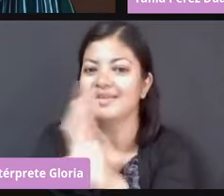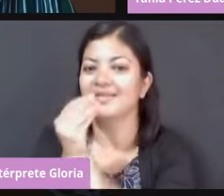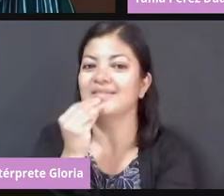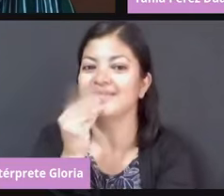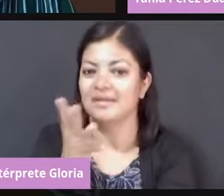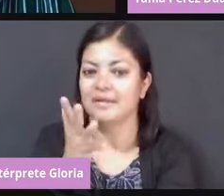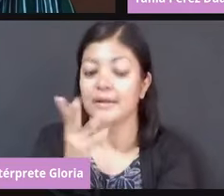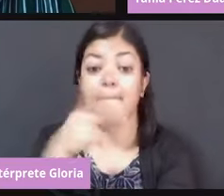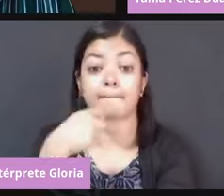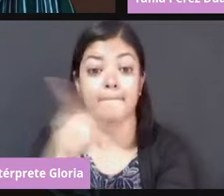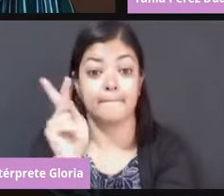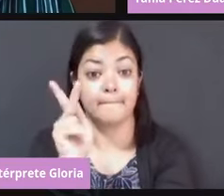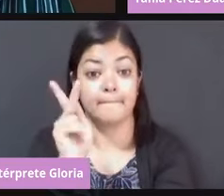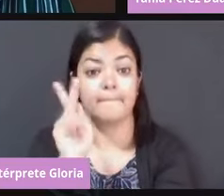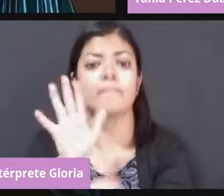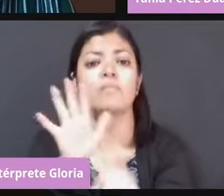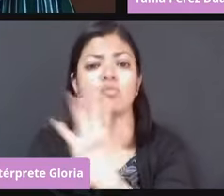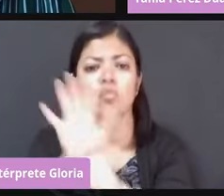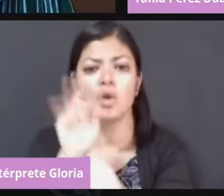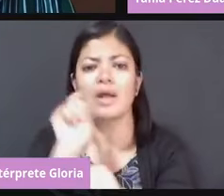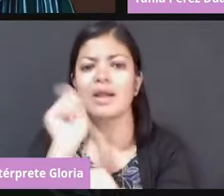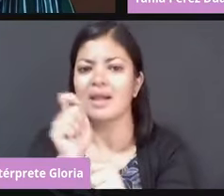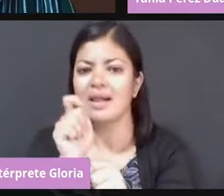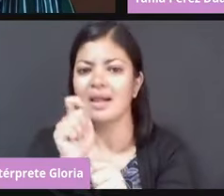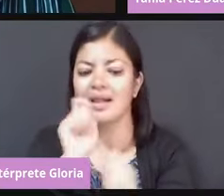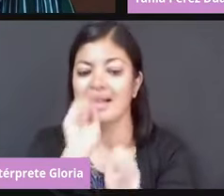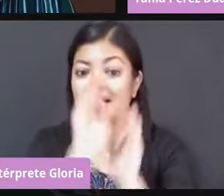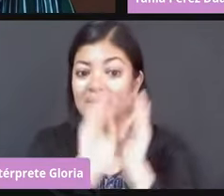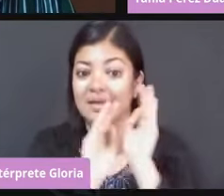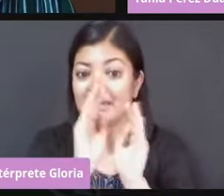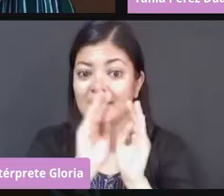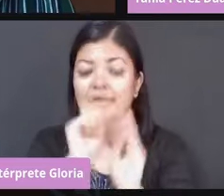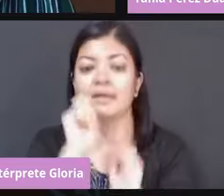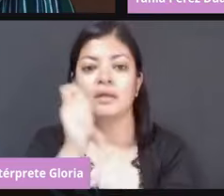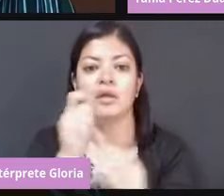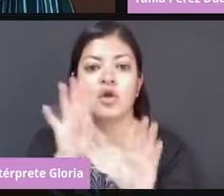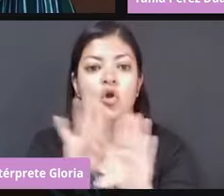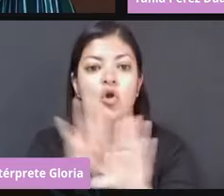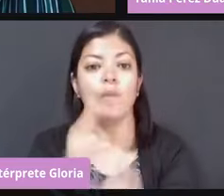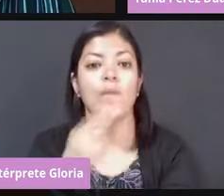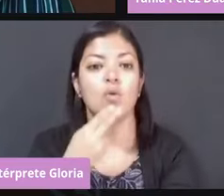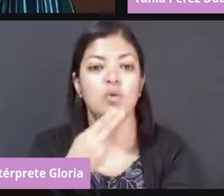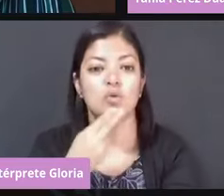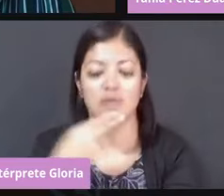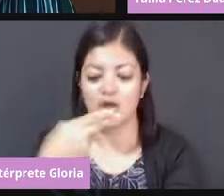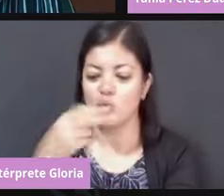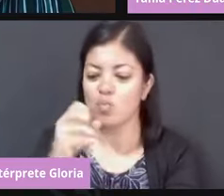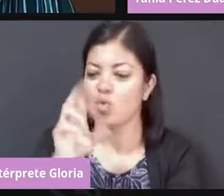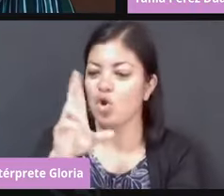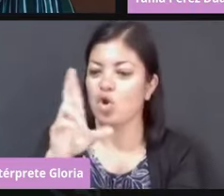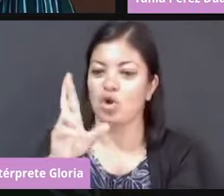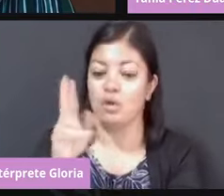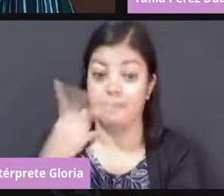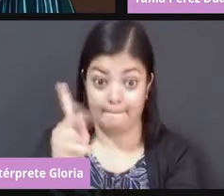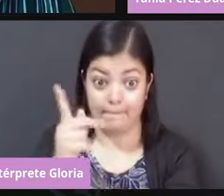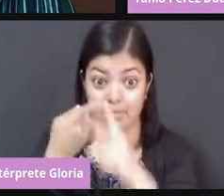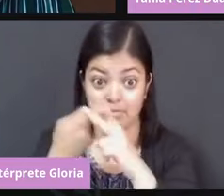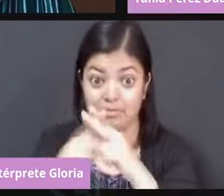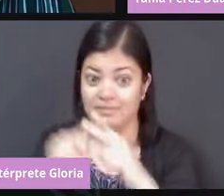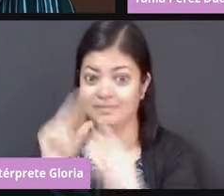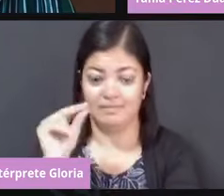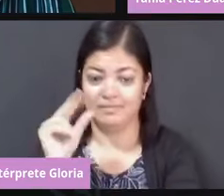en el tratamiento también es usar ese humor, pero no al inicio. Creo que también